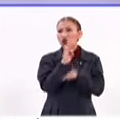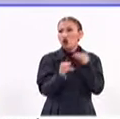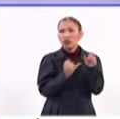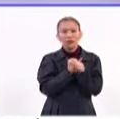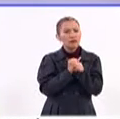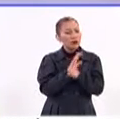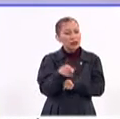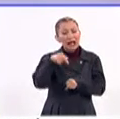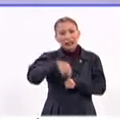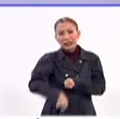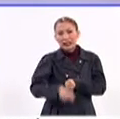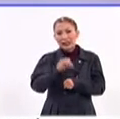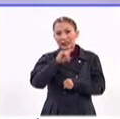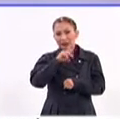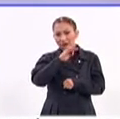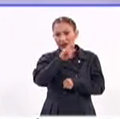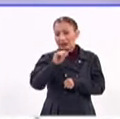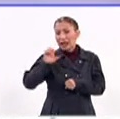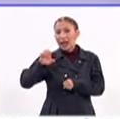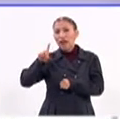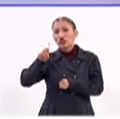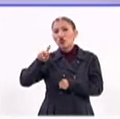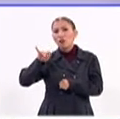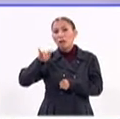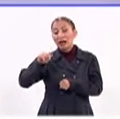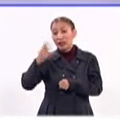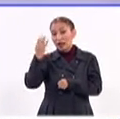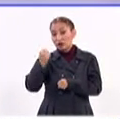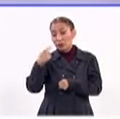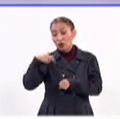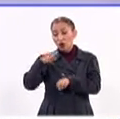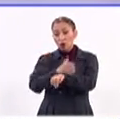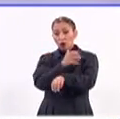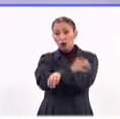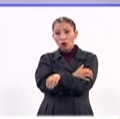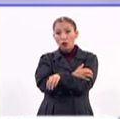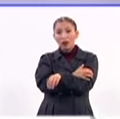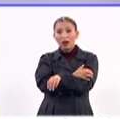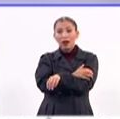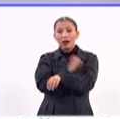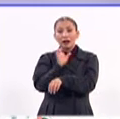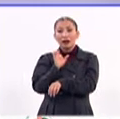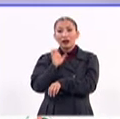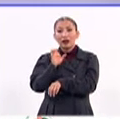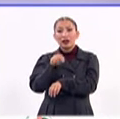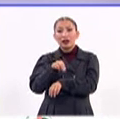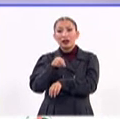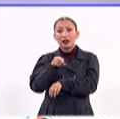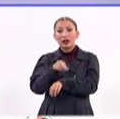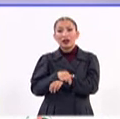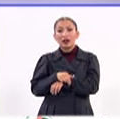la información aquí en Interfaz y también en Dubái por la noche a las 9 con mi compañero